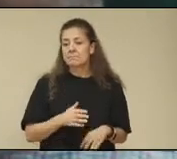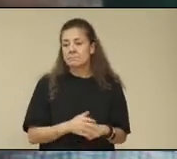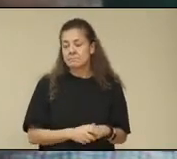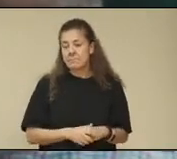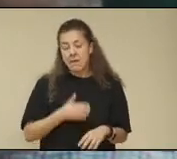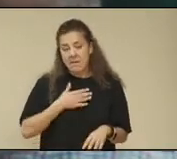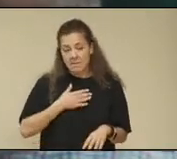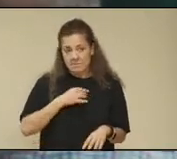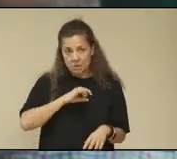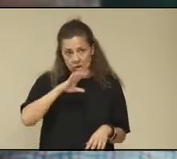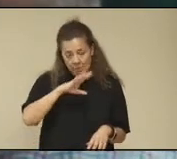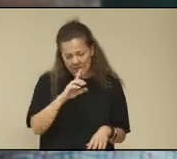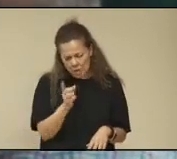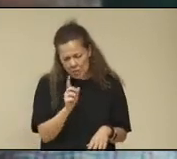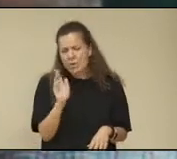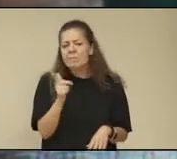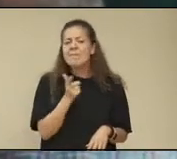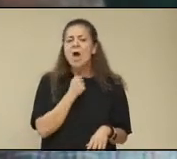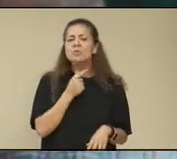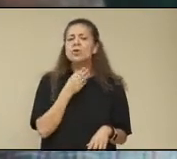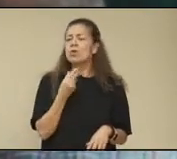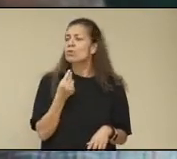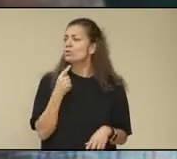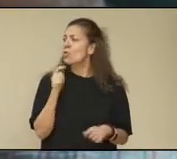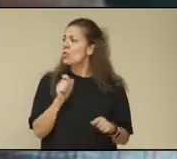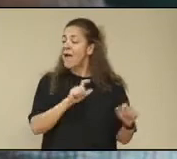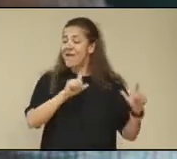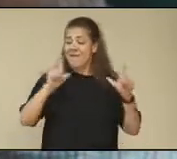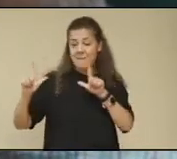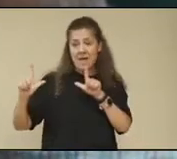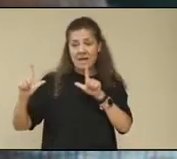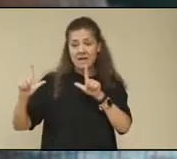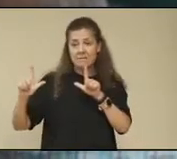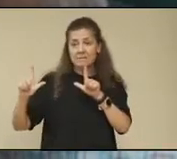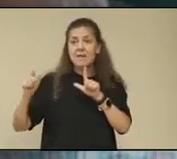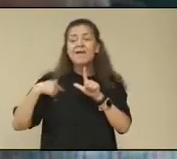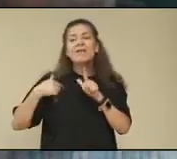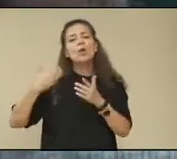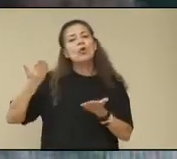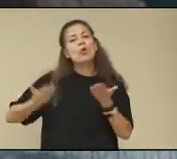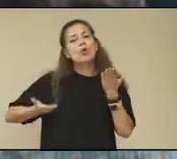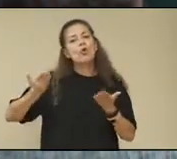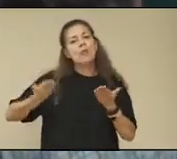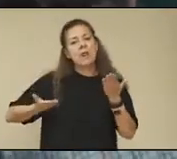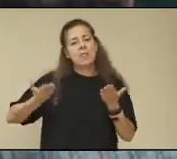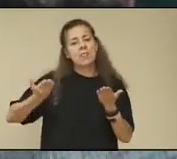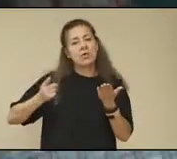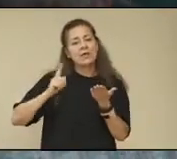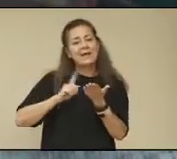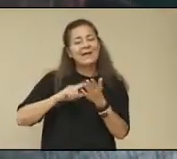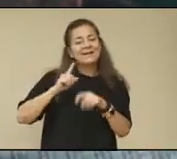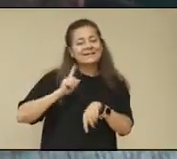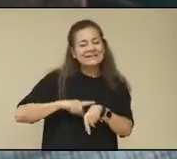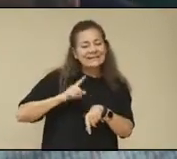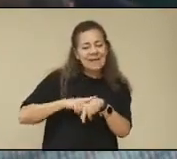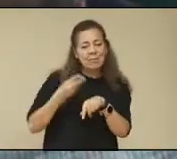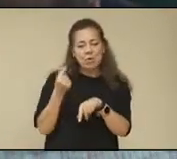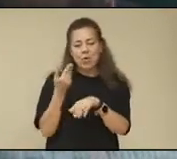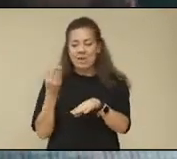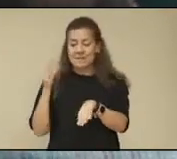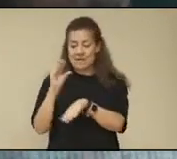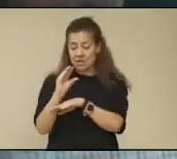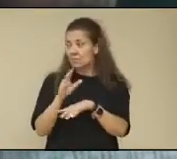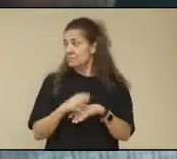no me ha sorprendido, pero me ha gustado mucho una imagen que has puesto, Carlos, de la comparación en el tiempo, en la inversión,